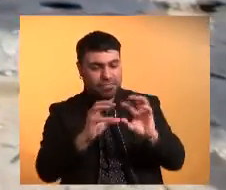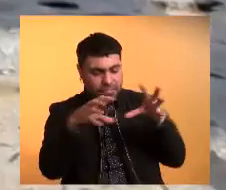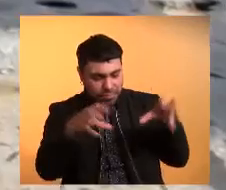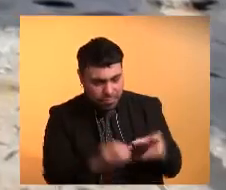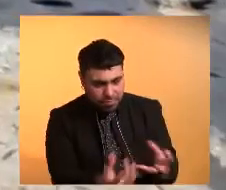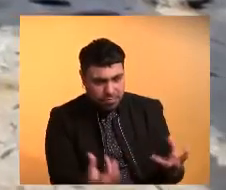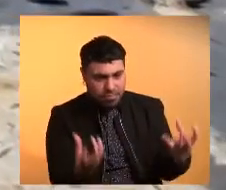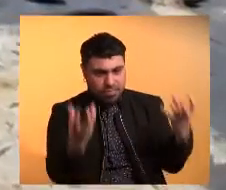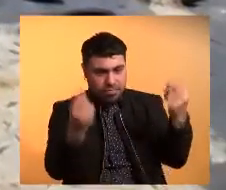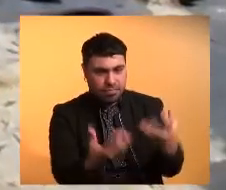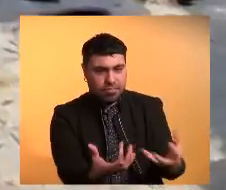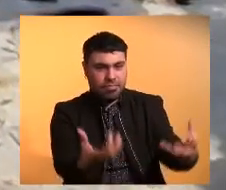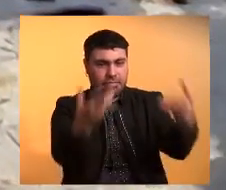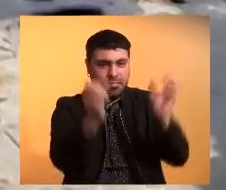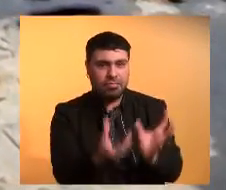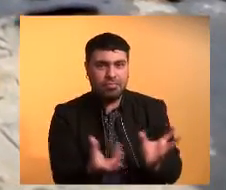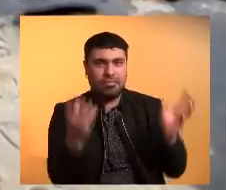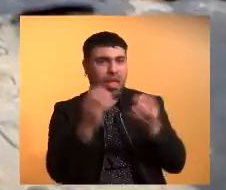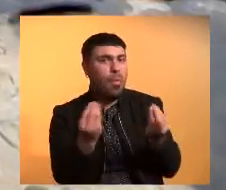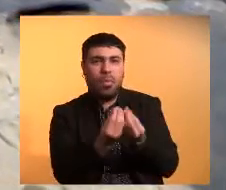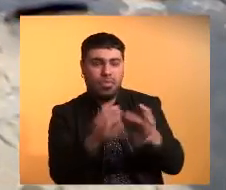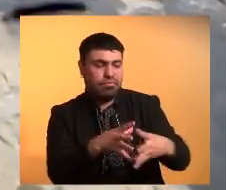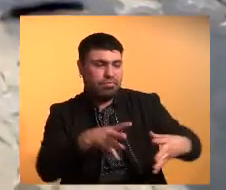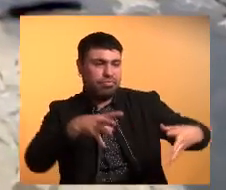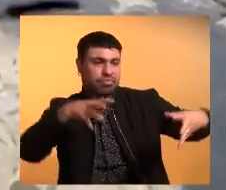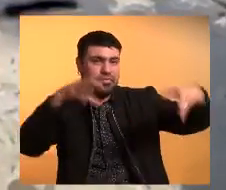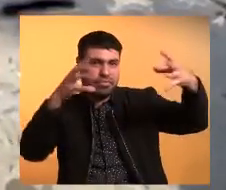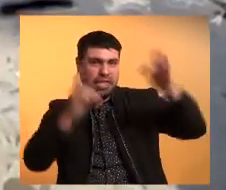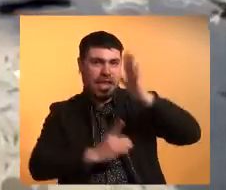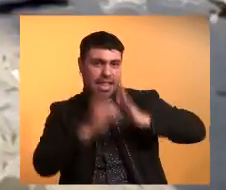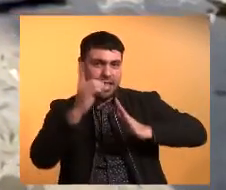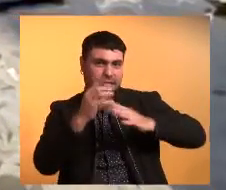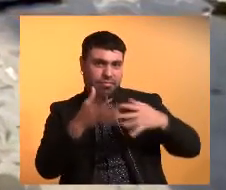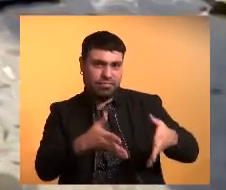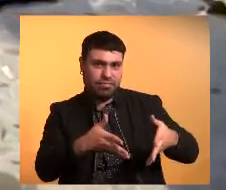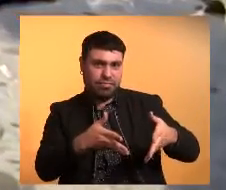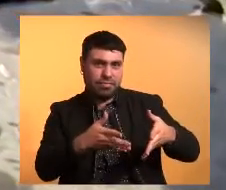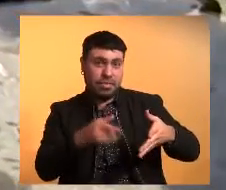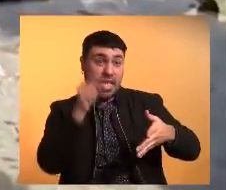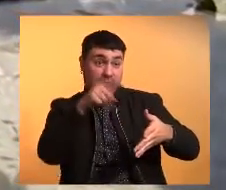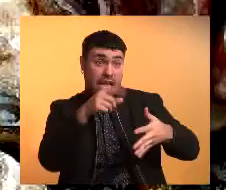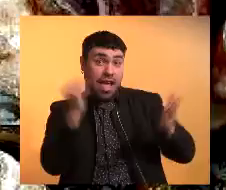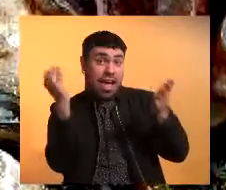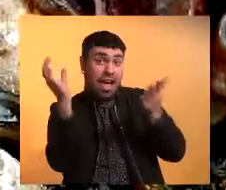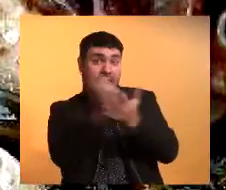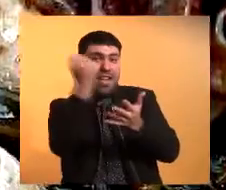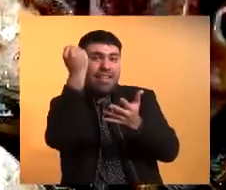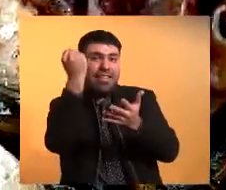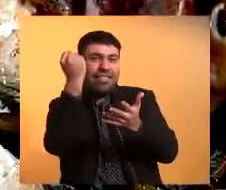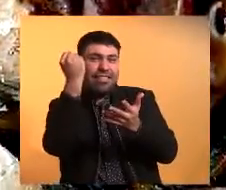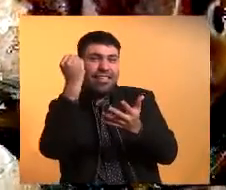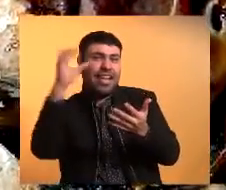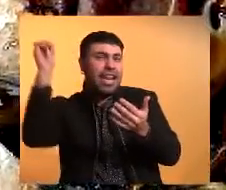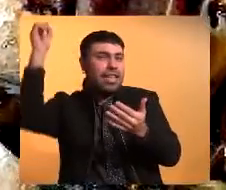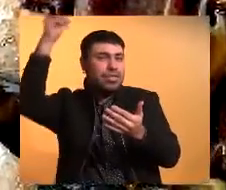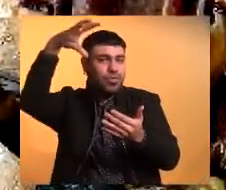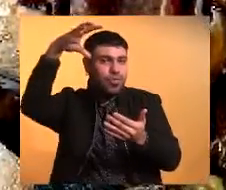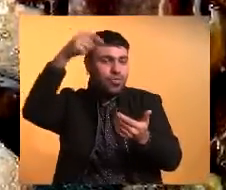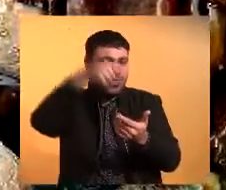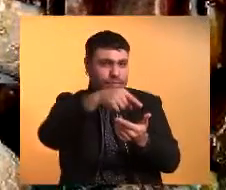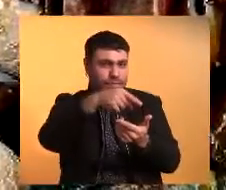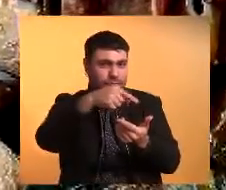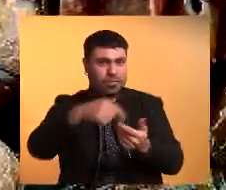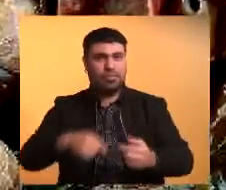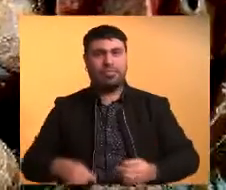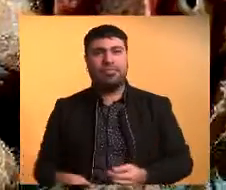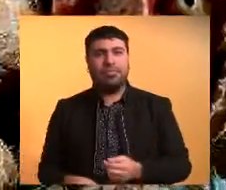a veces poco sustrato que es disponible, y muchas veces las que van a poder ganar ahí son aquellas que tienen tasas de crecimiento o tasas de